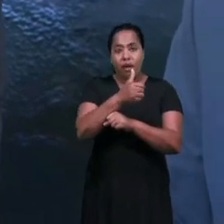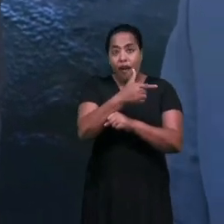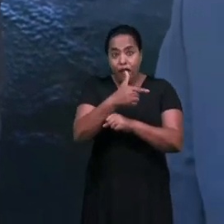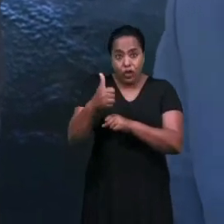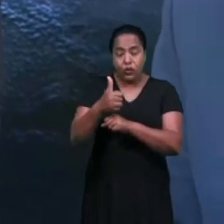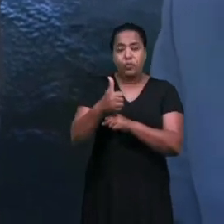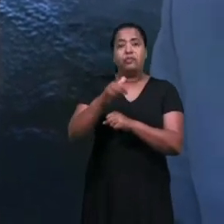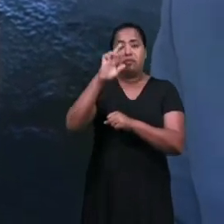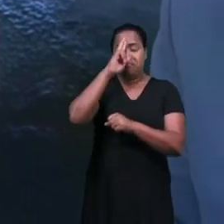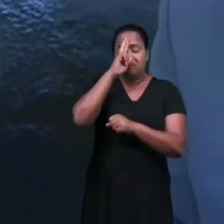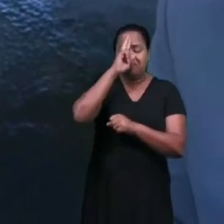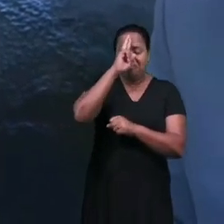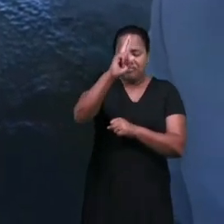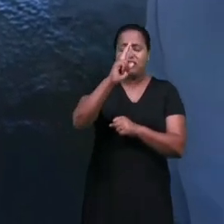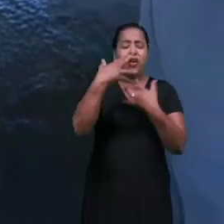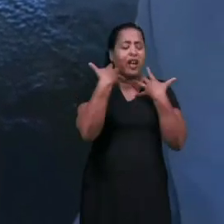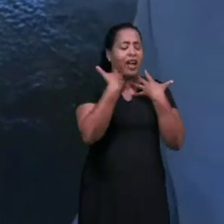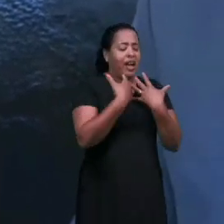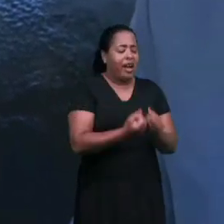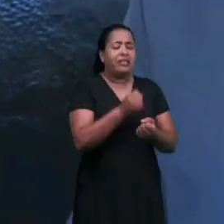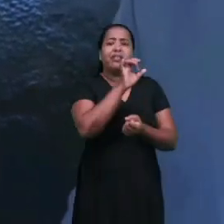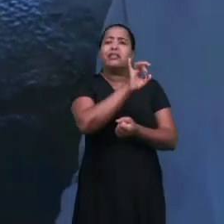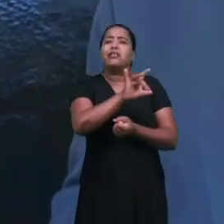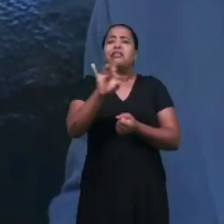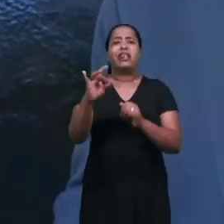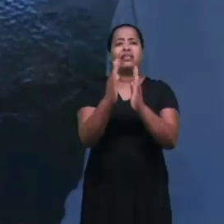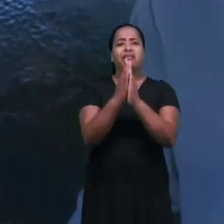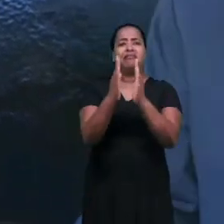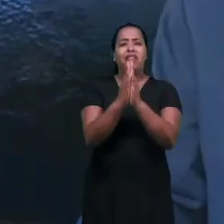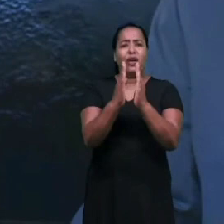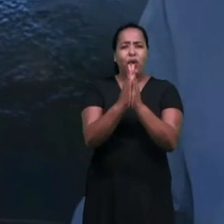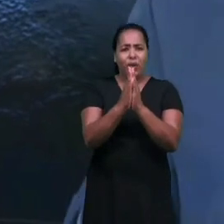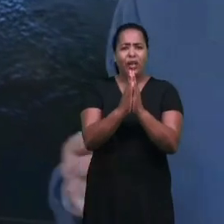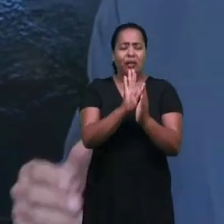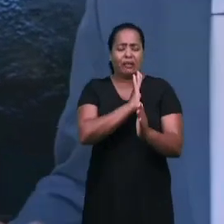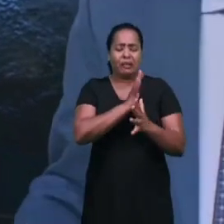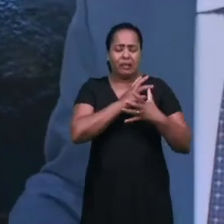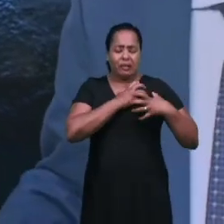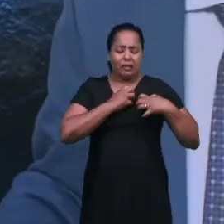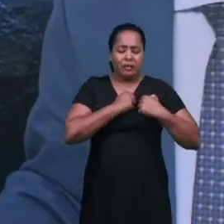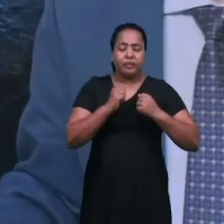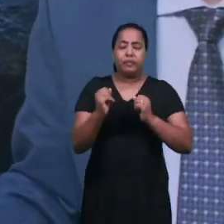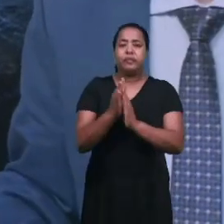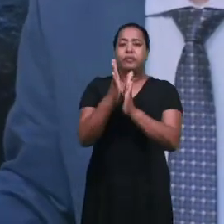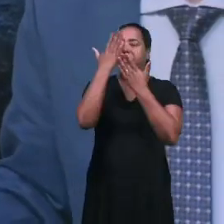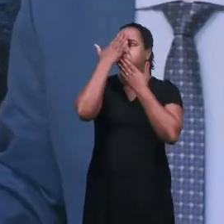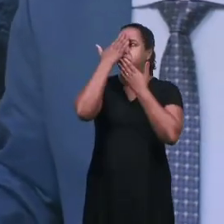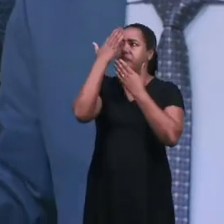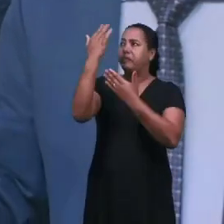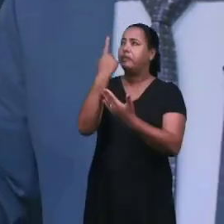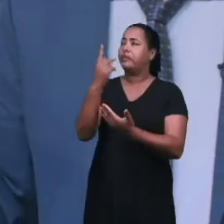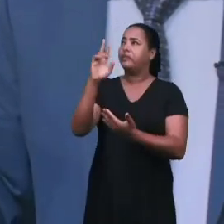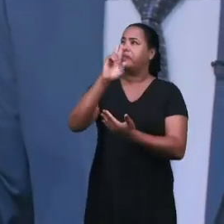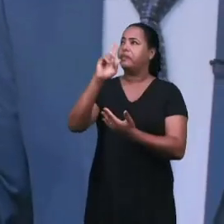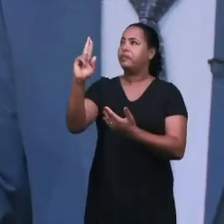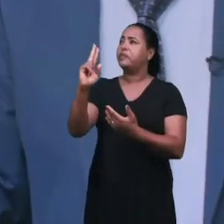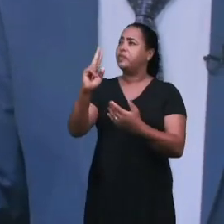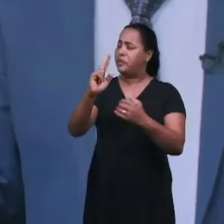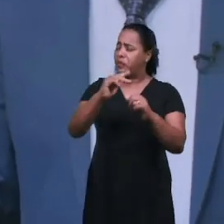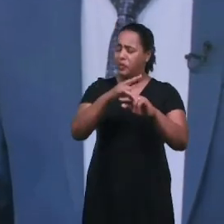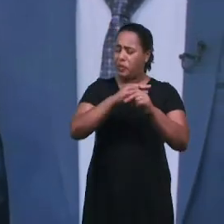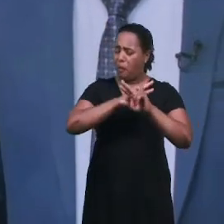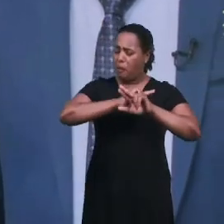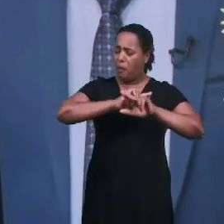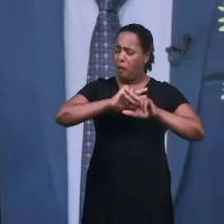oración hecha con sinceridad, con un corazón humillado. Glorificamos tu nombre, Señor.